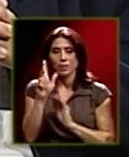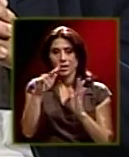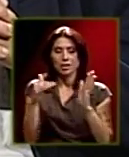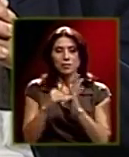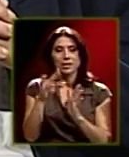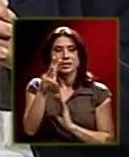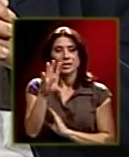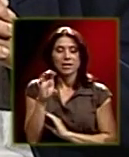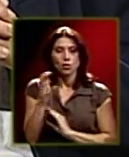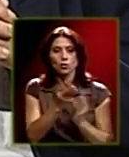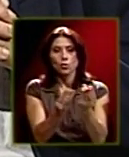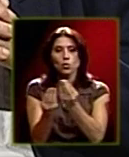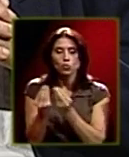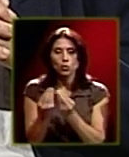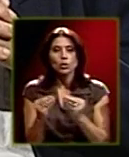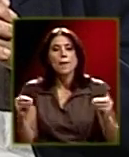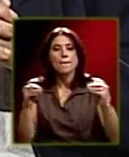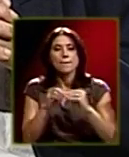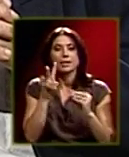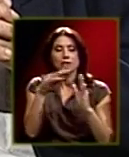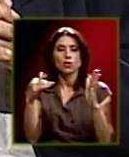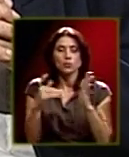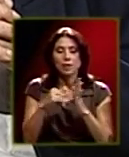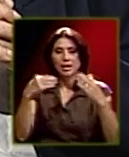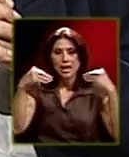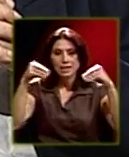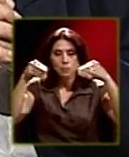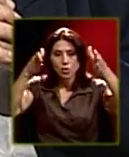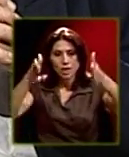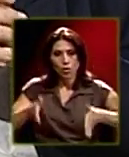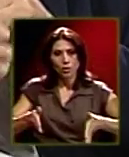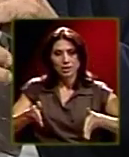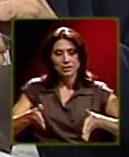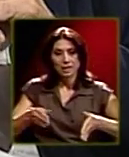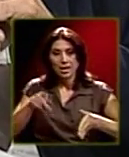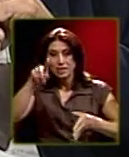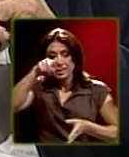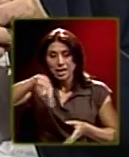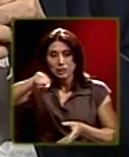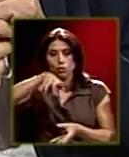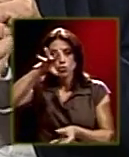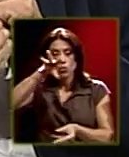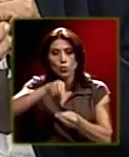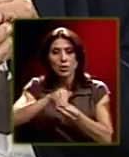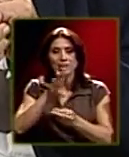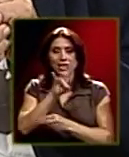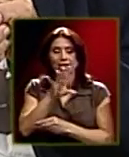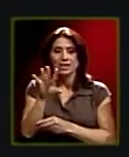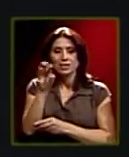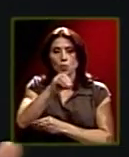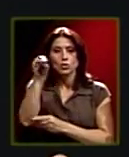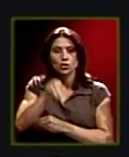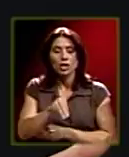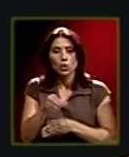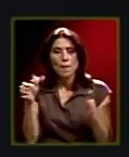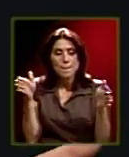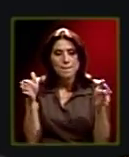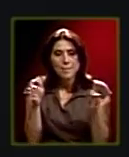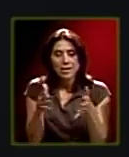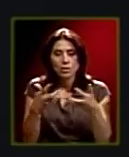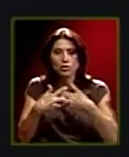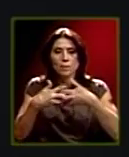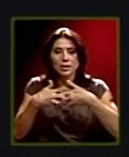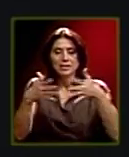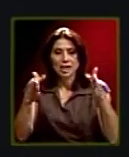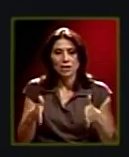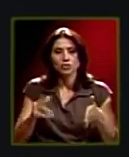2.000 exportadores. Esos 2.000 exportadores, el 75% de ellos son pequeños empresarios, es decir, menores de 100